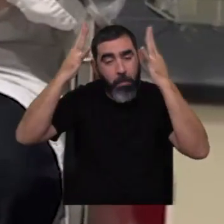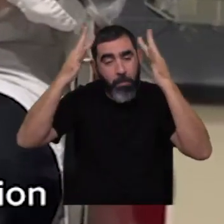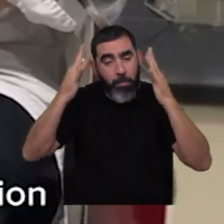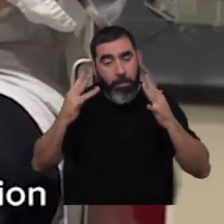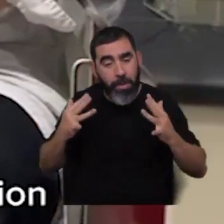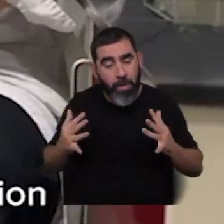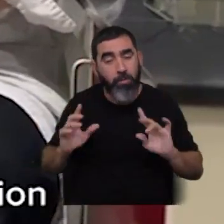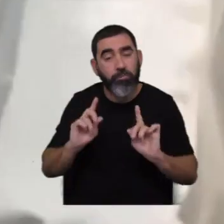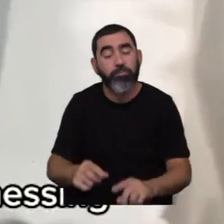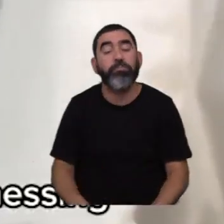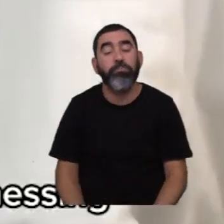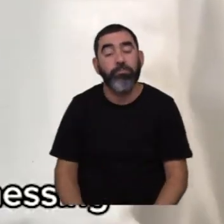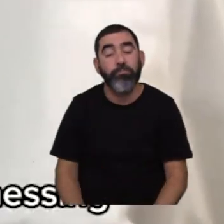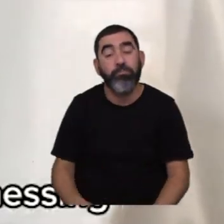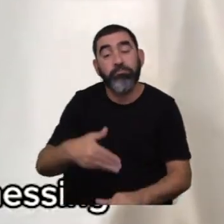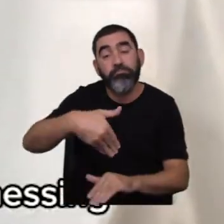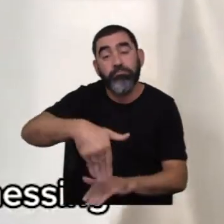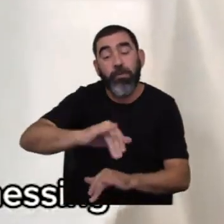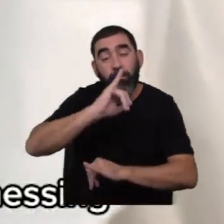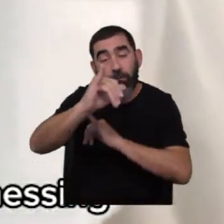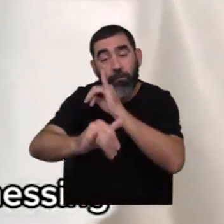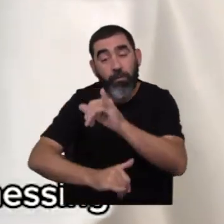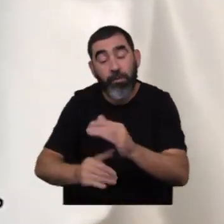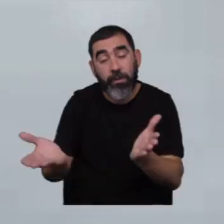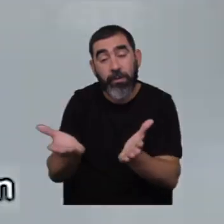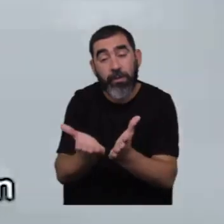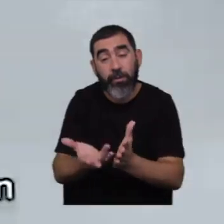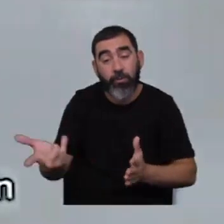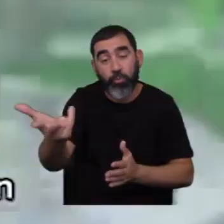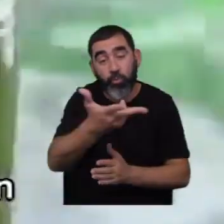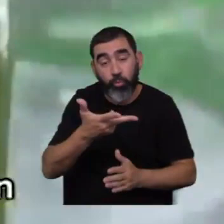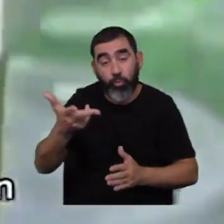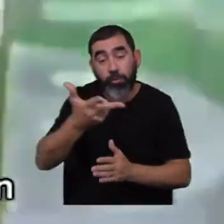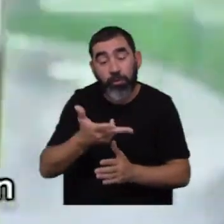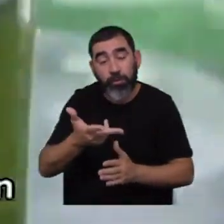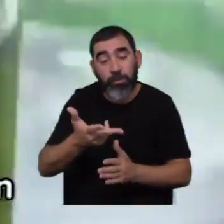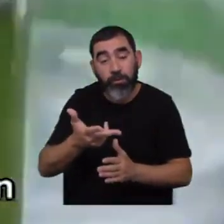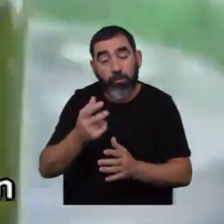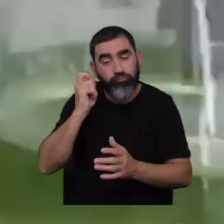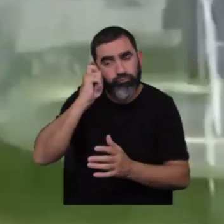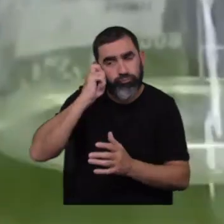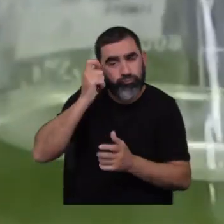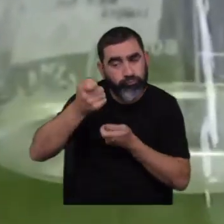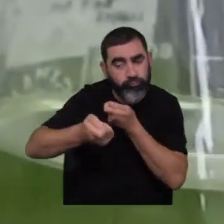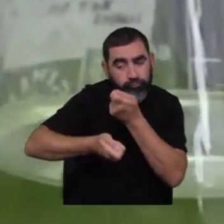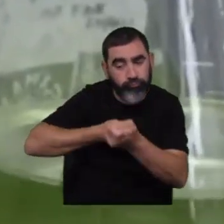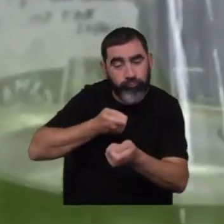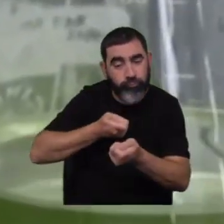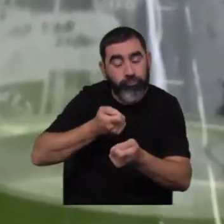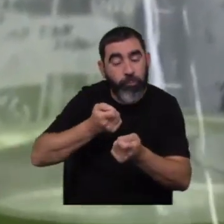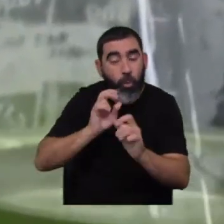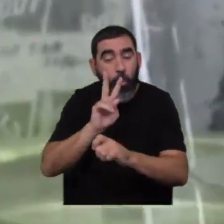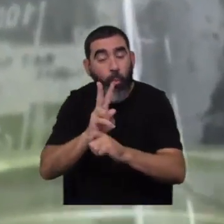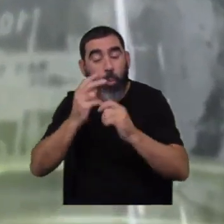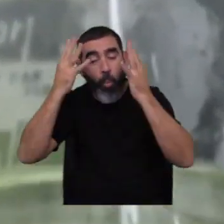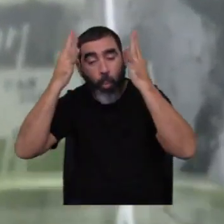el crecimiento capilar. A partir de esa información, las estudiantes de biotecnología utilizaron sus conocimientos para crear una línea de cuidado